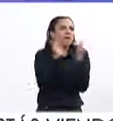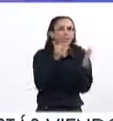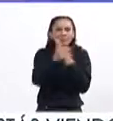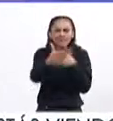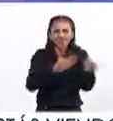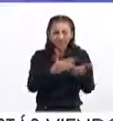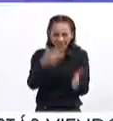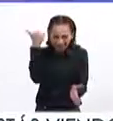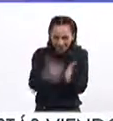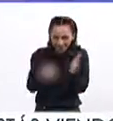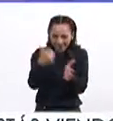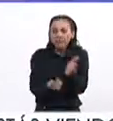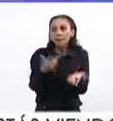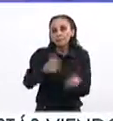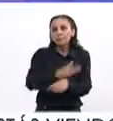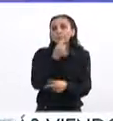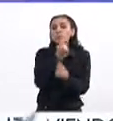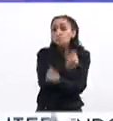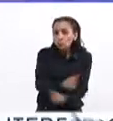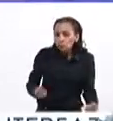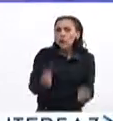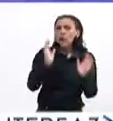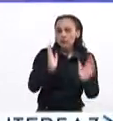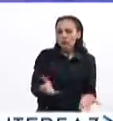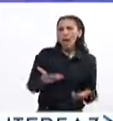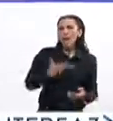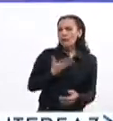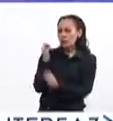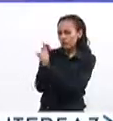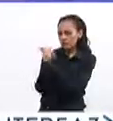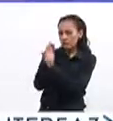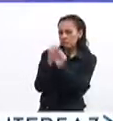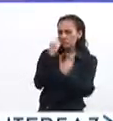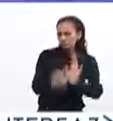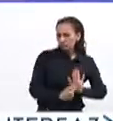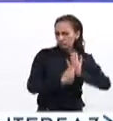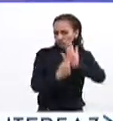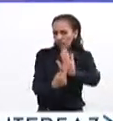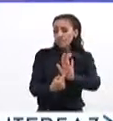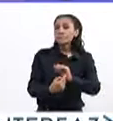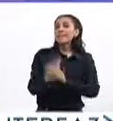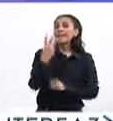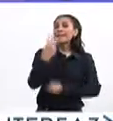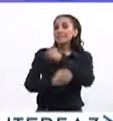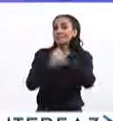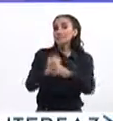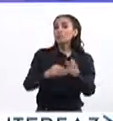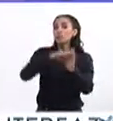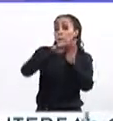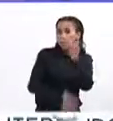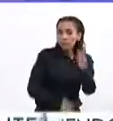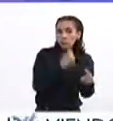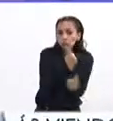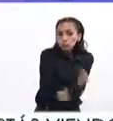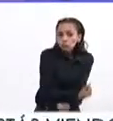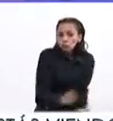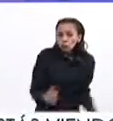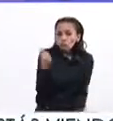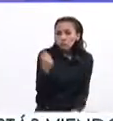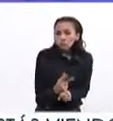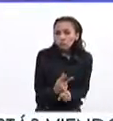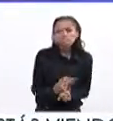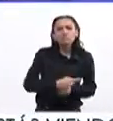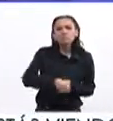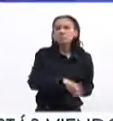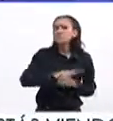que es importante, hay estudios en los que se demuestra que los niños menores de 3 años no es necesario, ¿no?